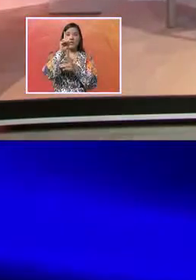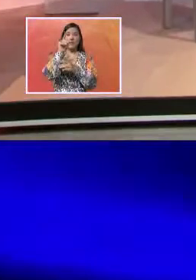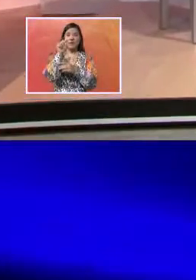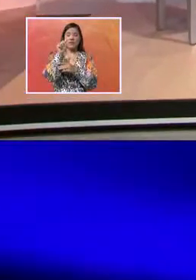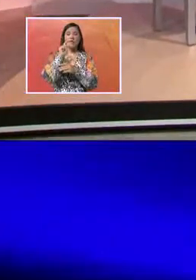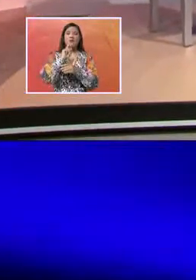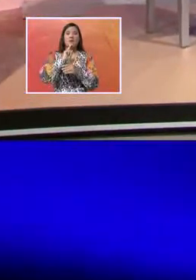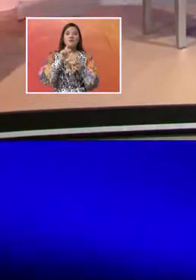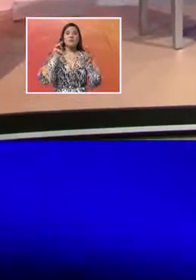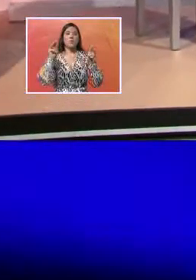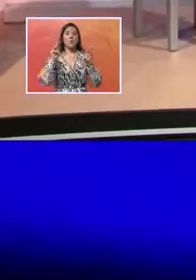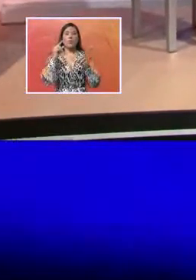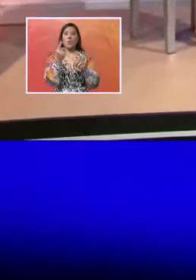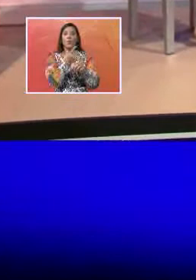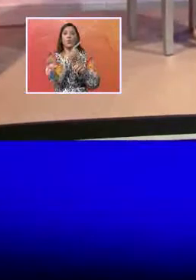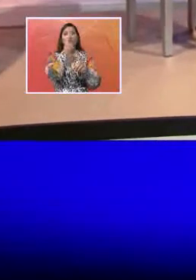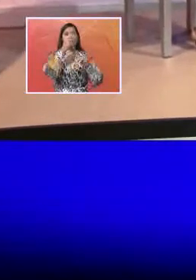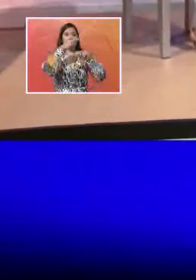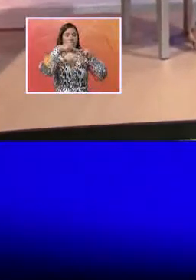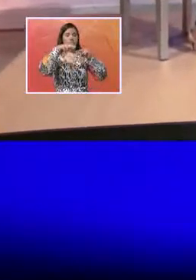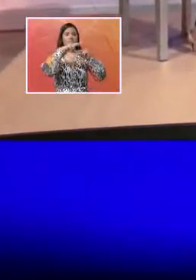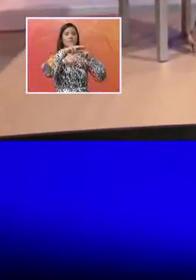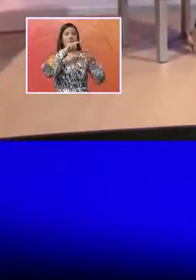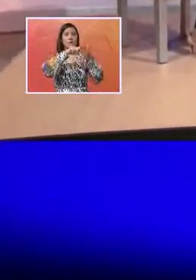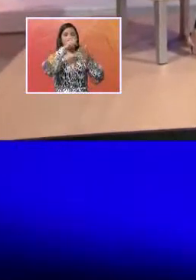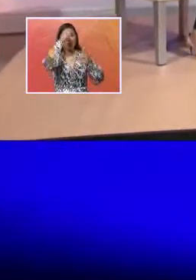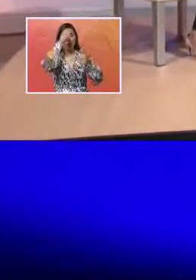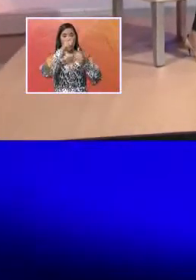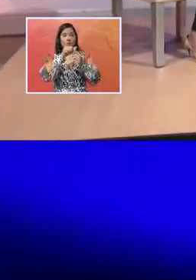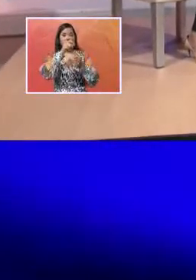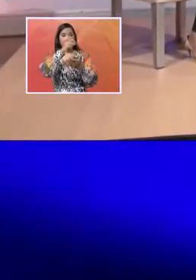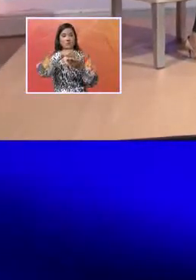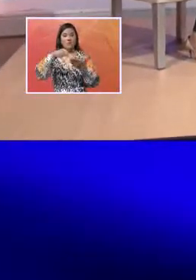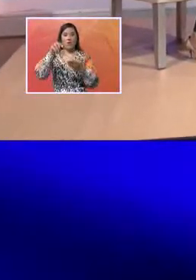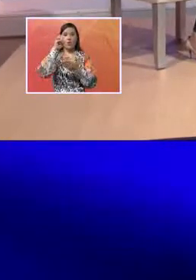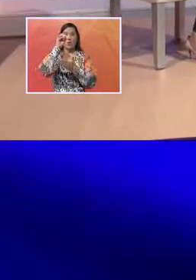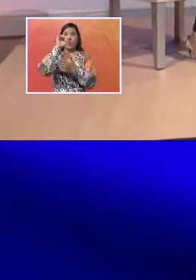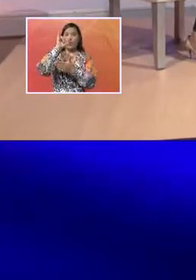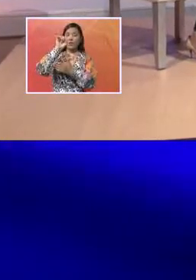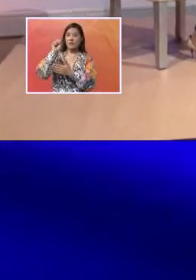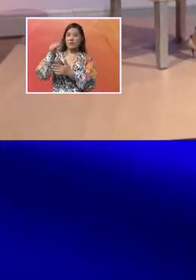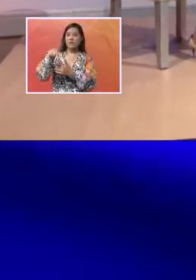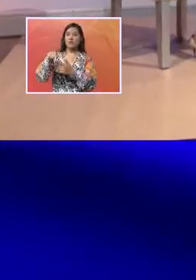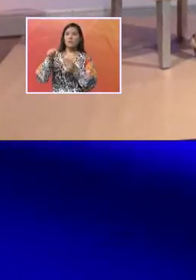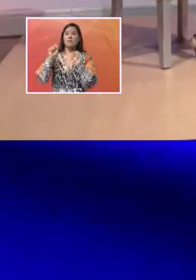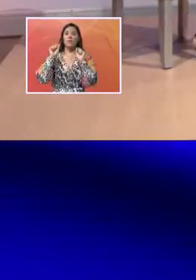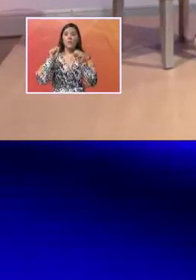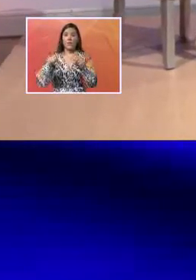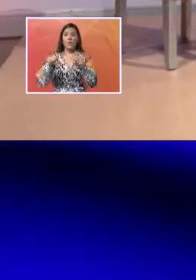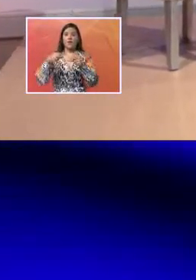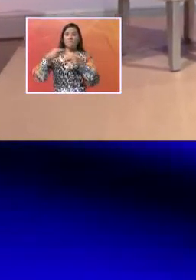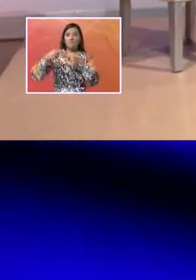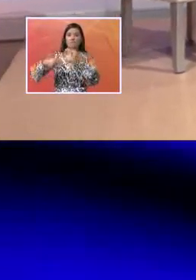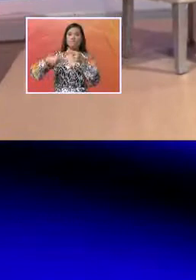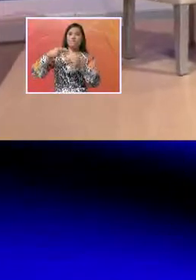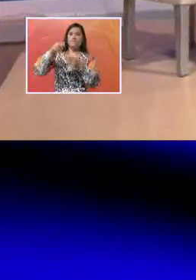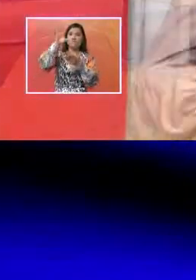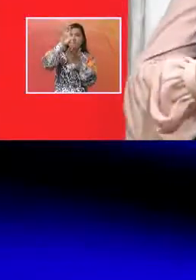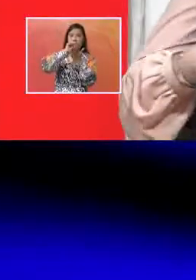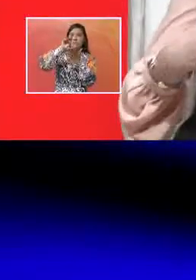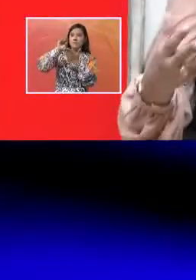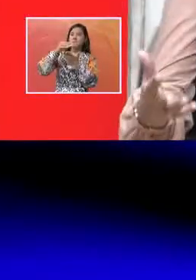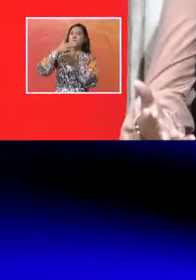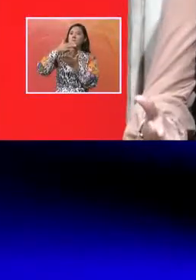único en la región de hecho ese acuerdo que firmamos con la oiss nos están invitando para poder replicar el modelo de la vida